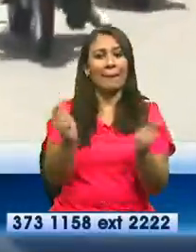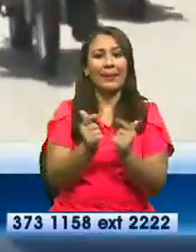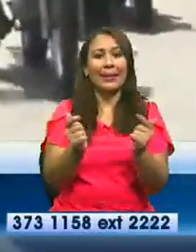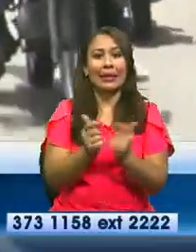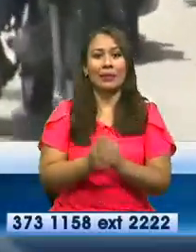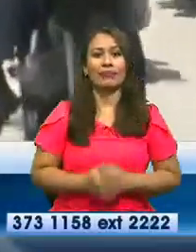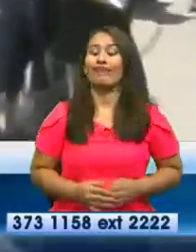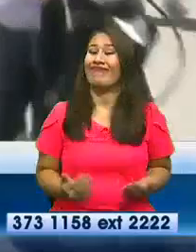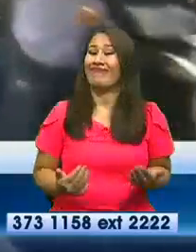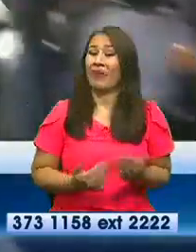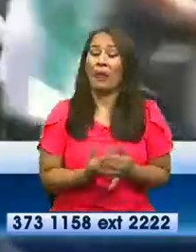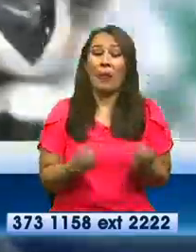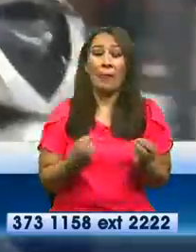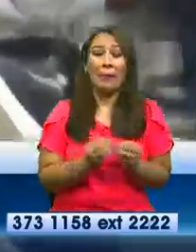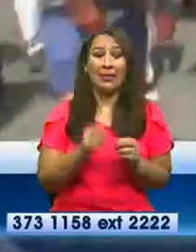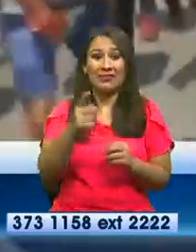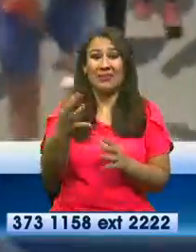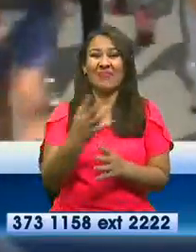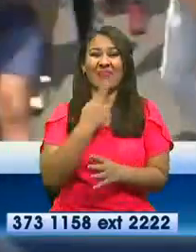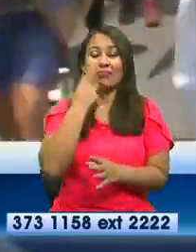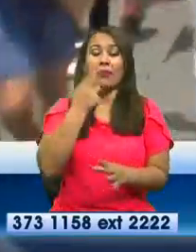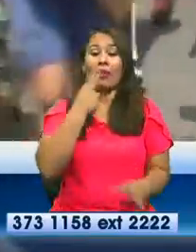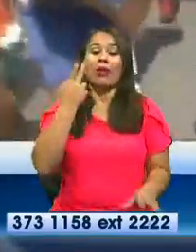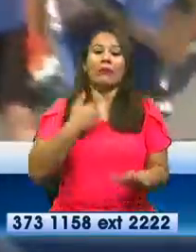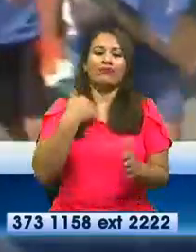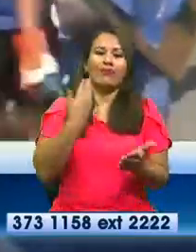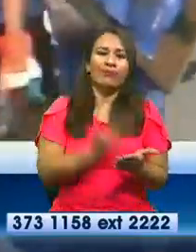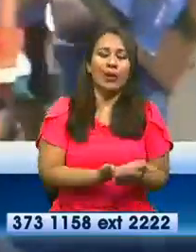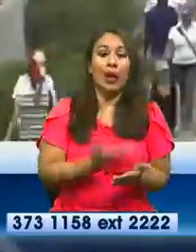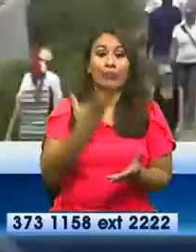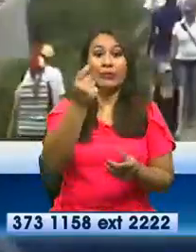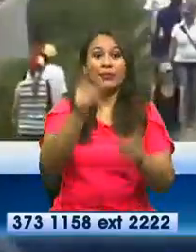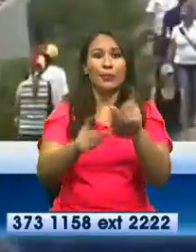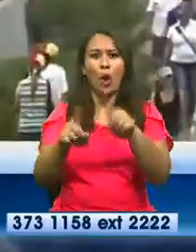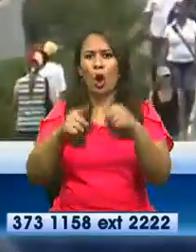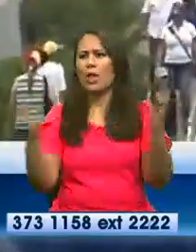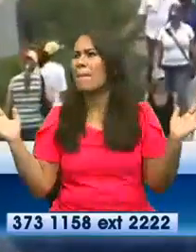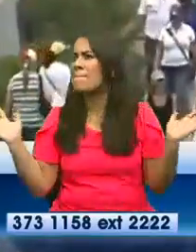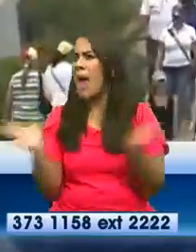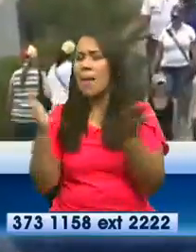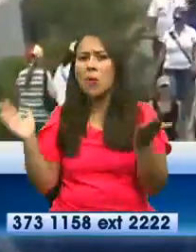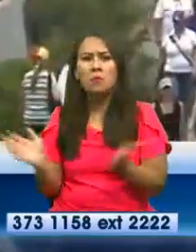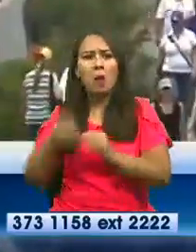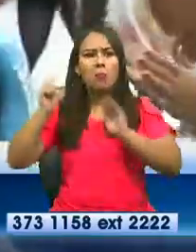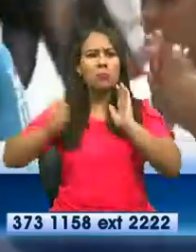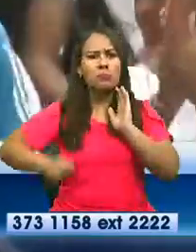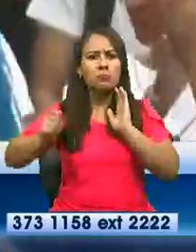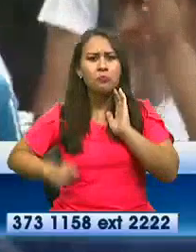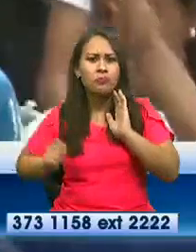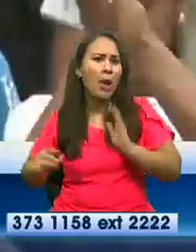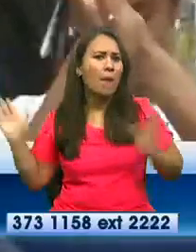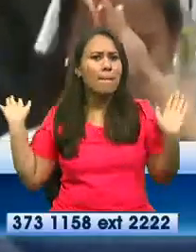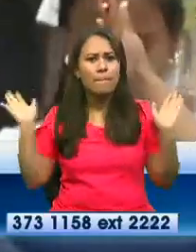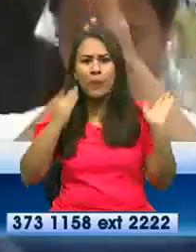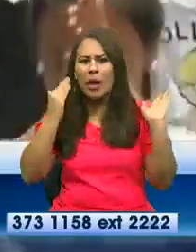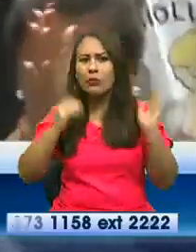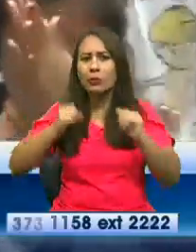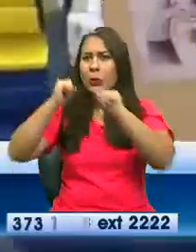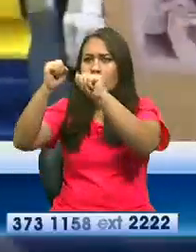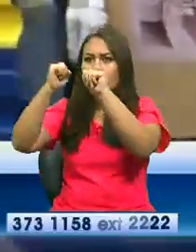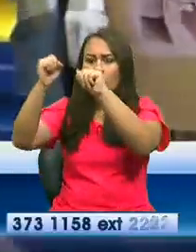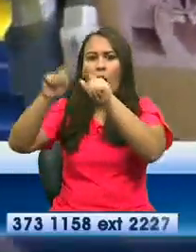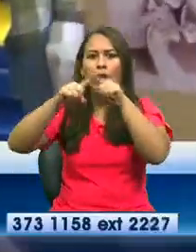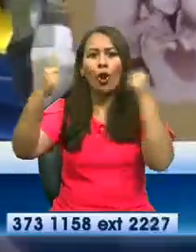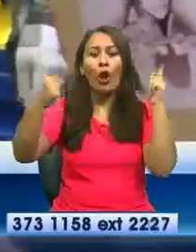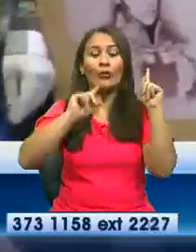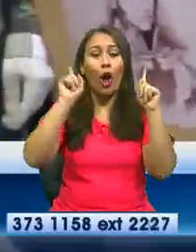De nuevo decenas de heridos y asfixiados. La oposición había convocado a marchar al Tribunal Supremo de Justicia, el epicentro de todo este conflicto político